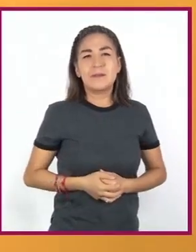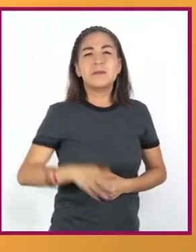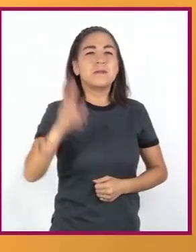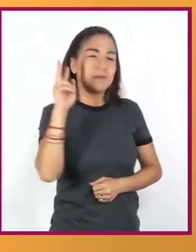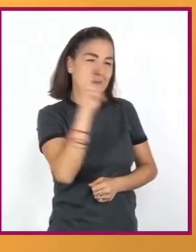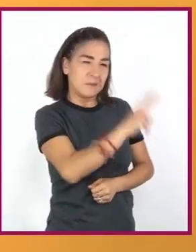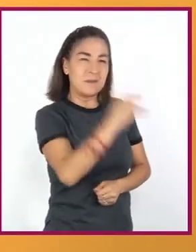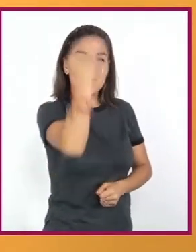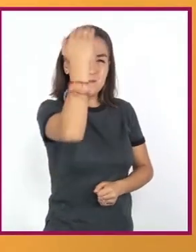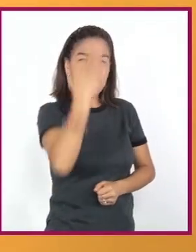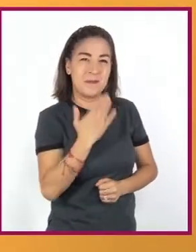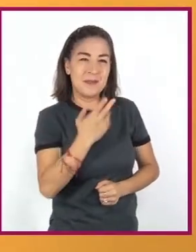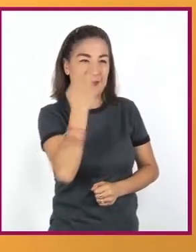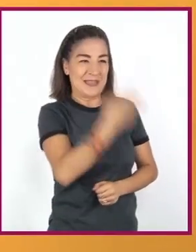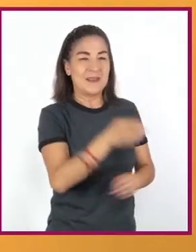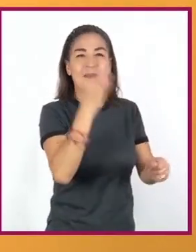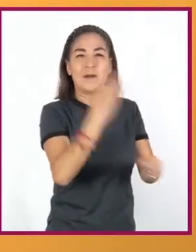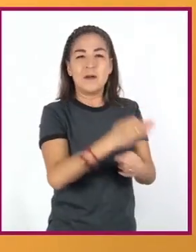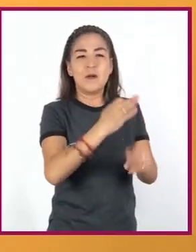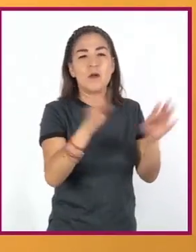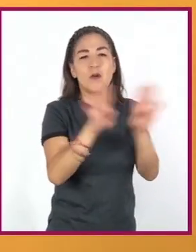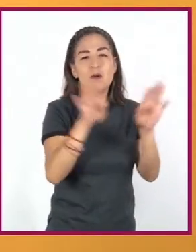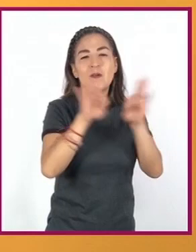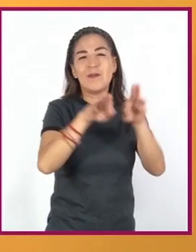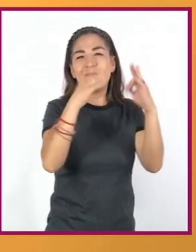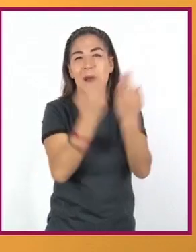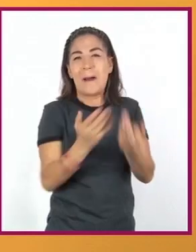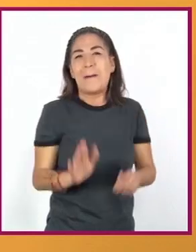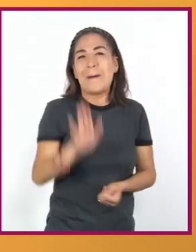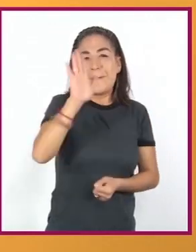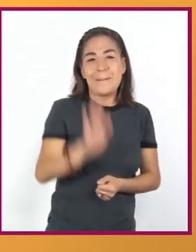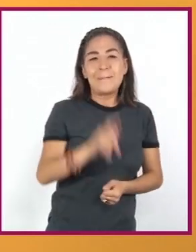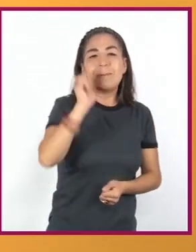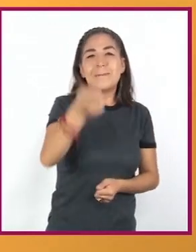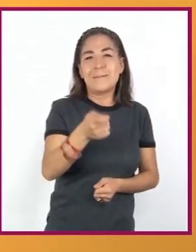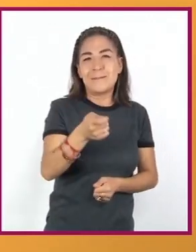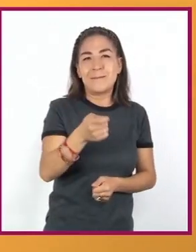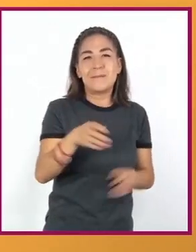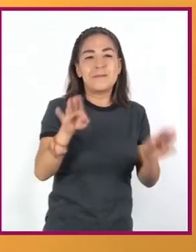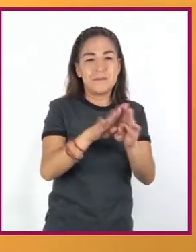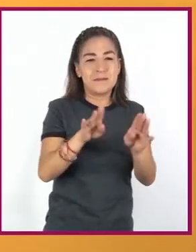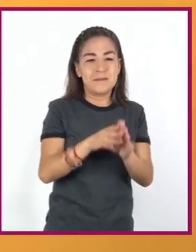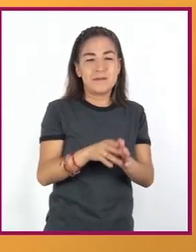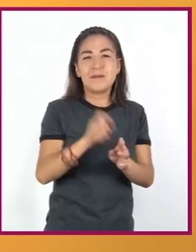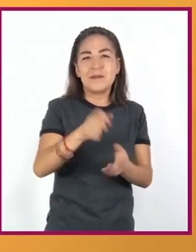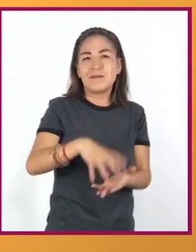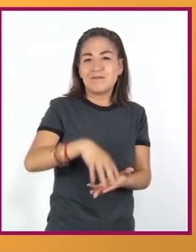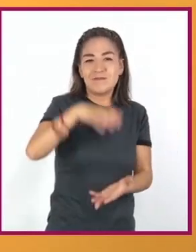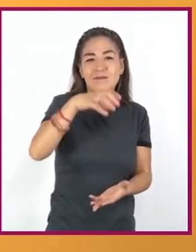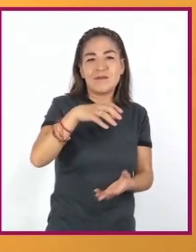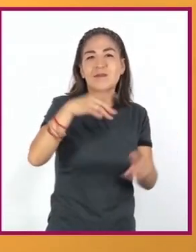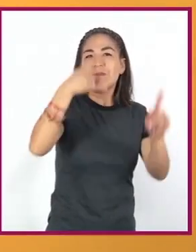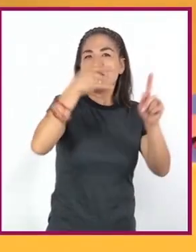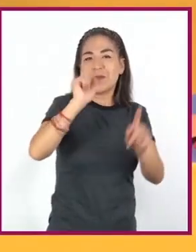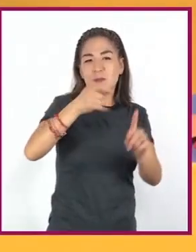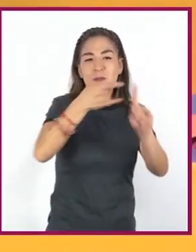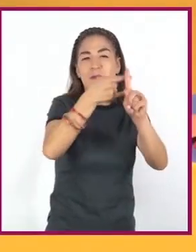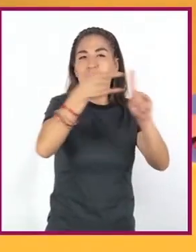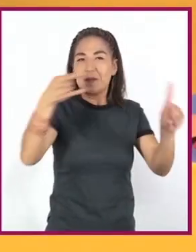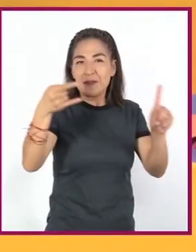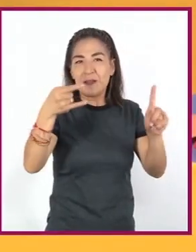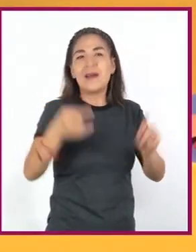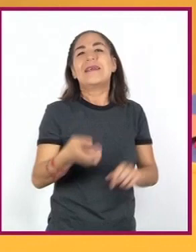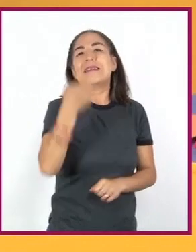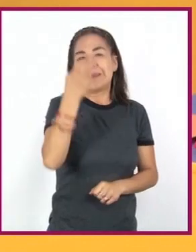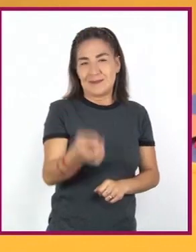Observando la imagen, este edificio tiene una forma parecida a un prisma de base rectangular. Así